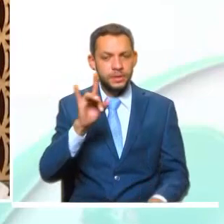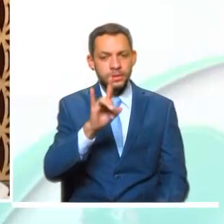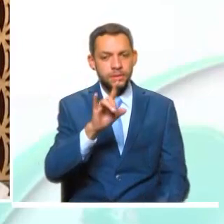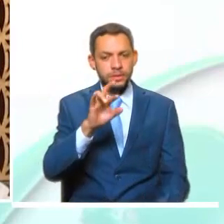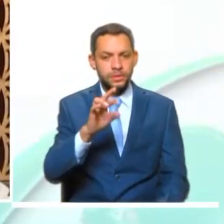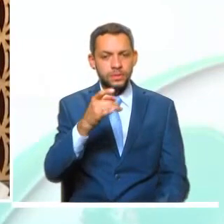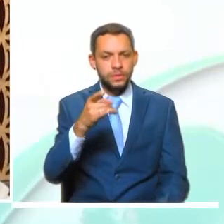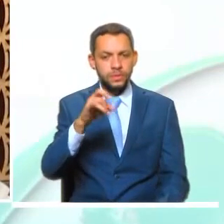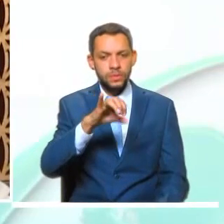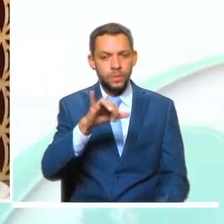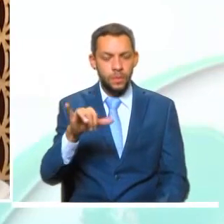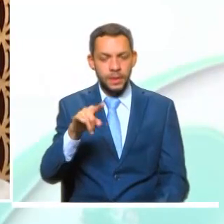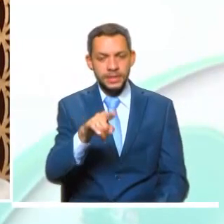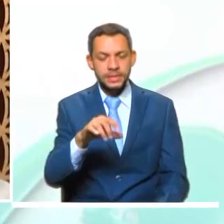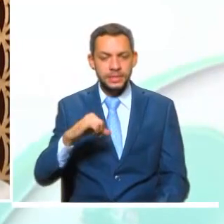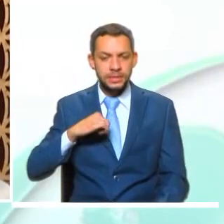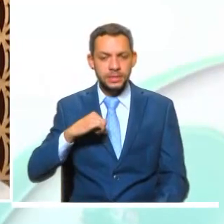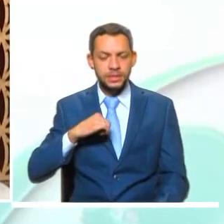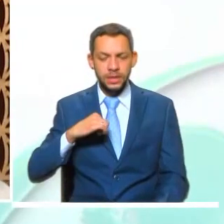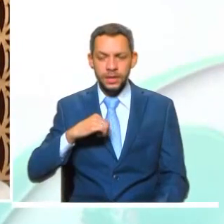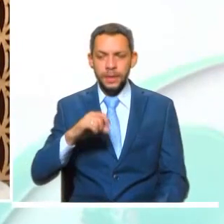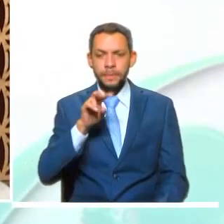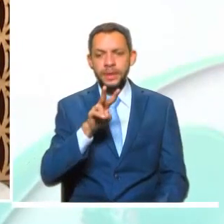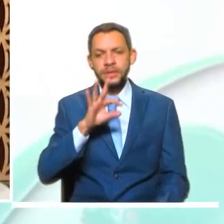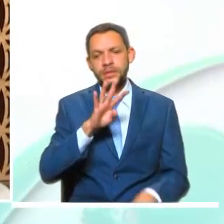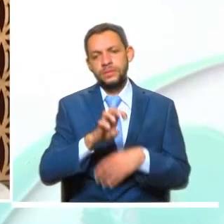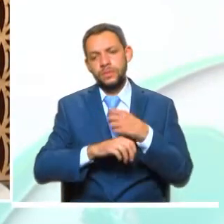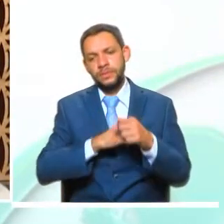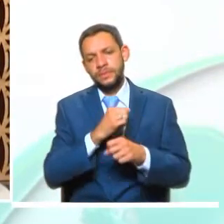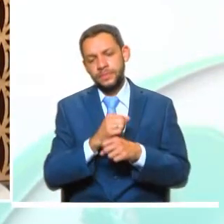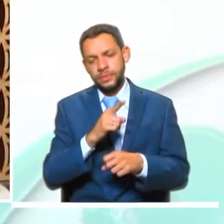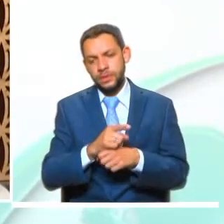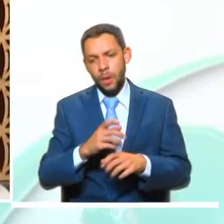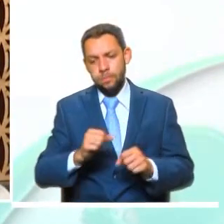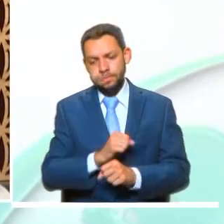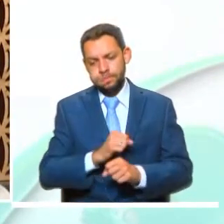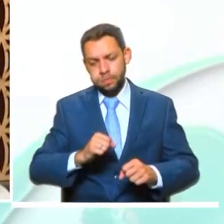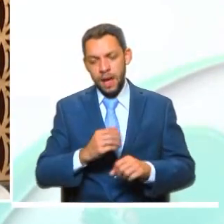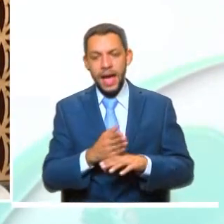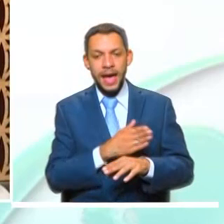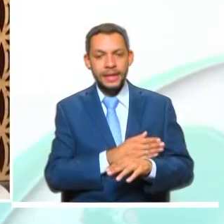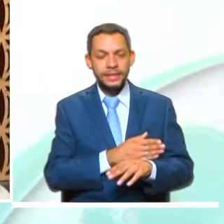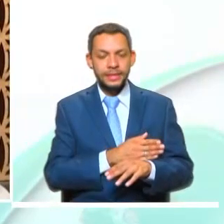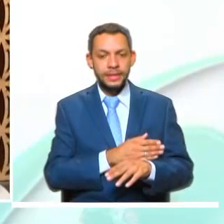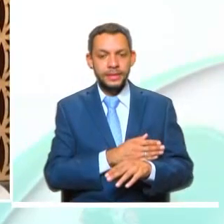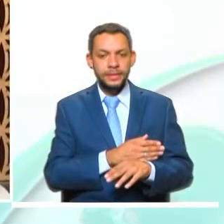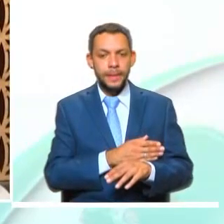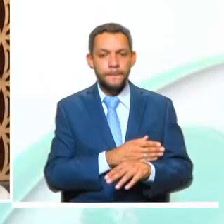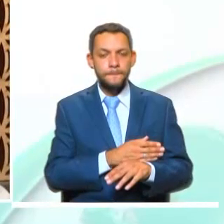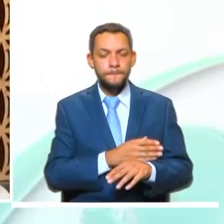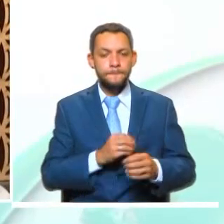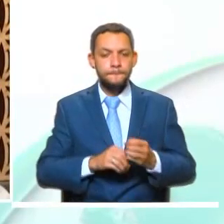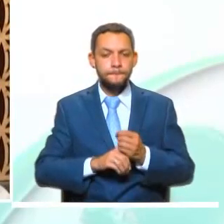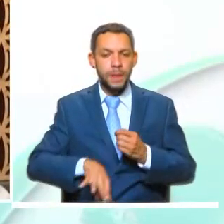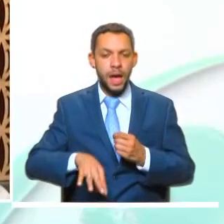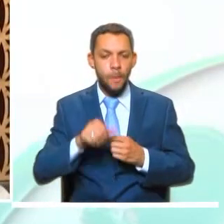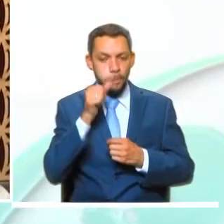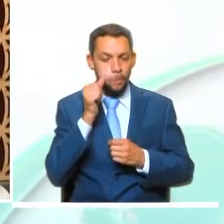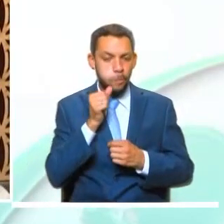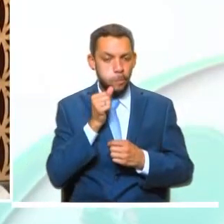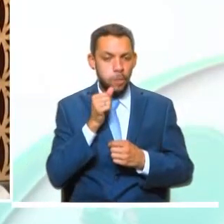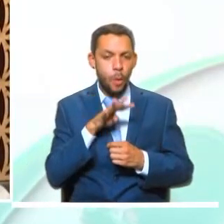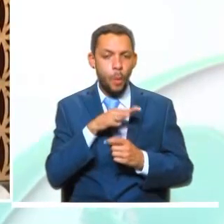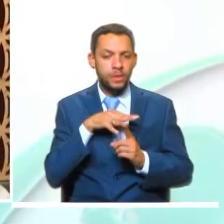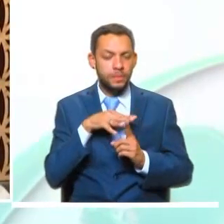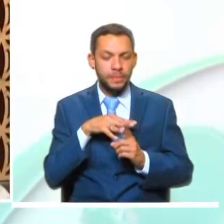cynthia tengo 29 años y obesidad este año perdió un embarazo de cuatro meses y no se